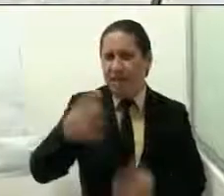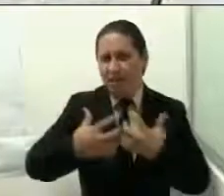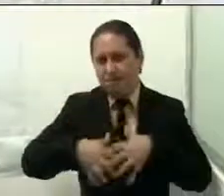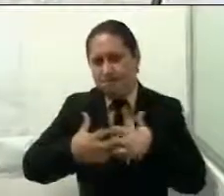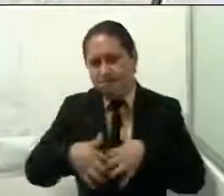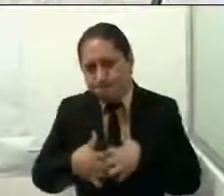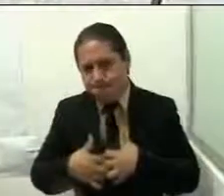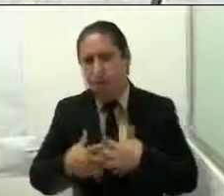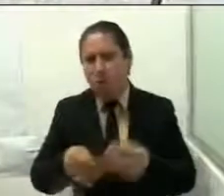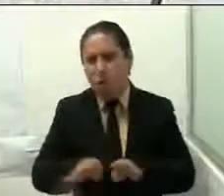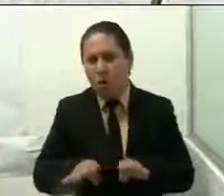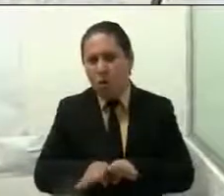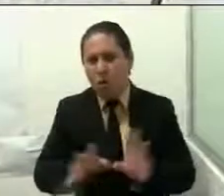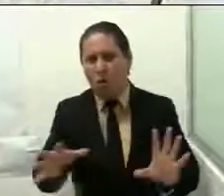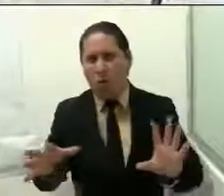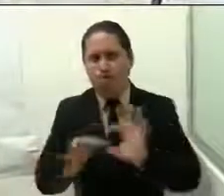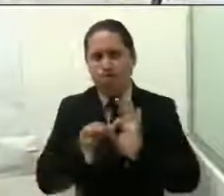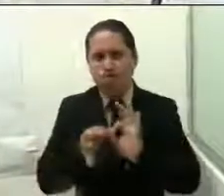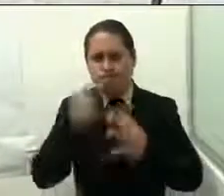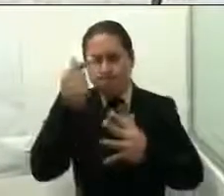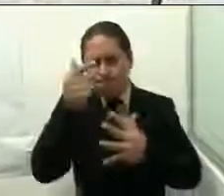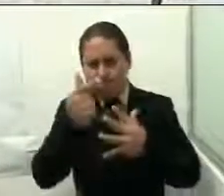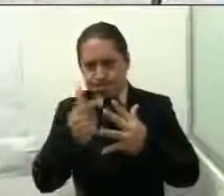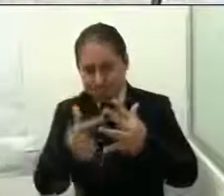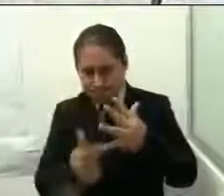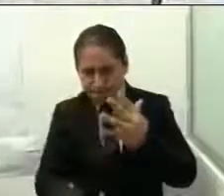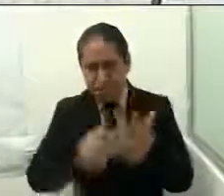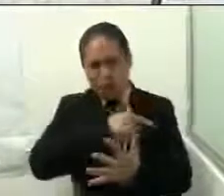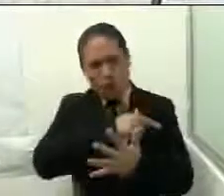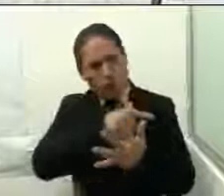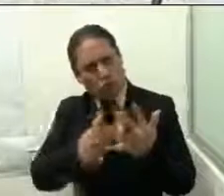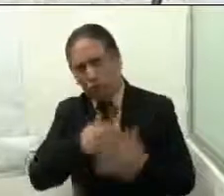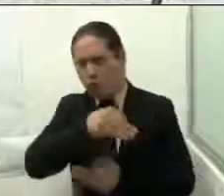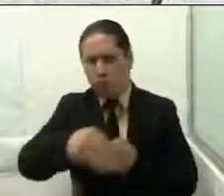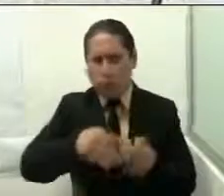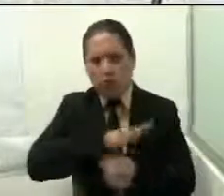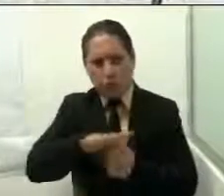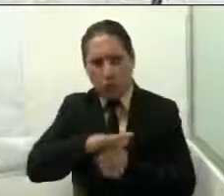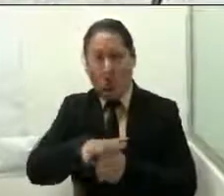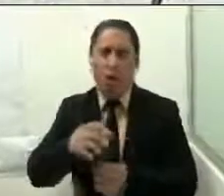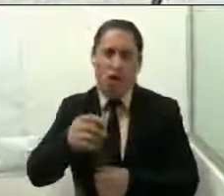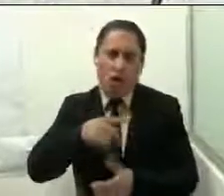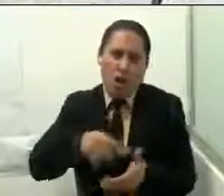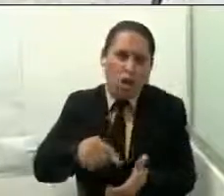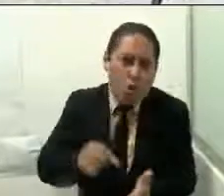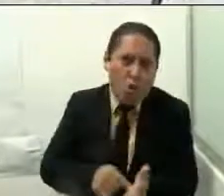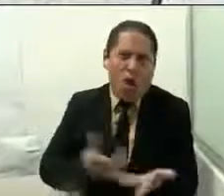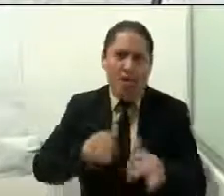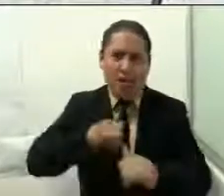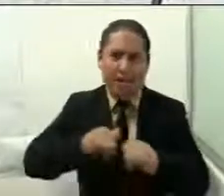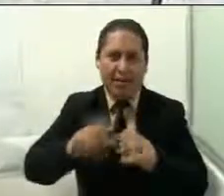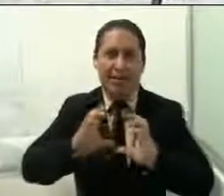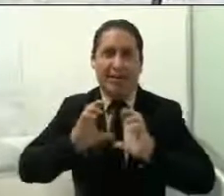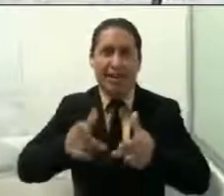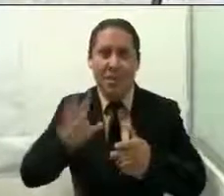integradas a un padrón estatal 64 se ubican en el soconusco con un padrón de 5